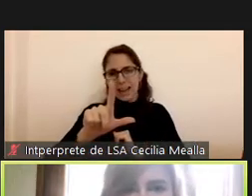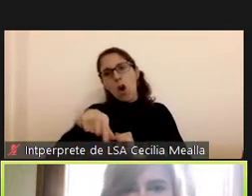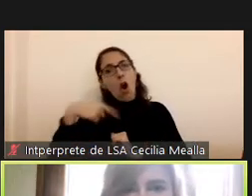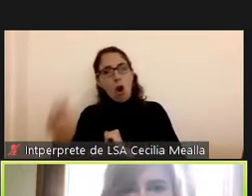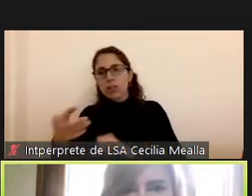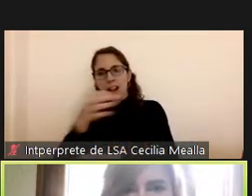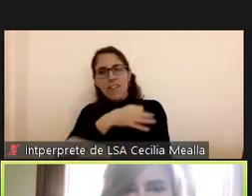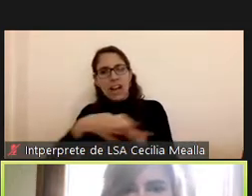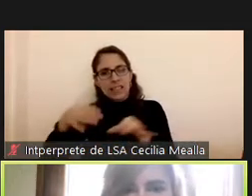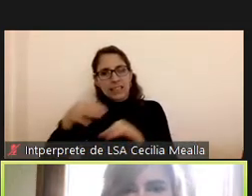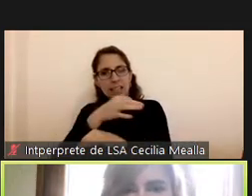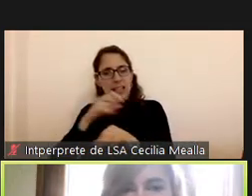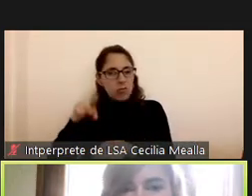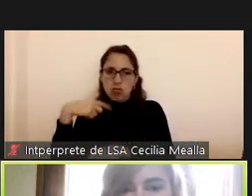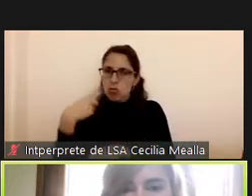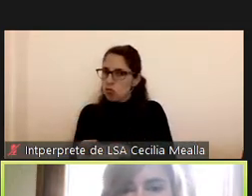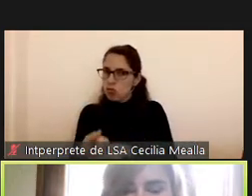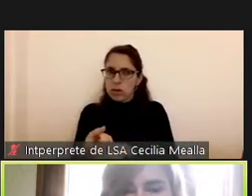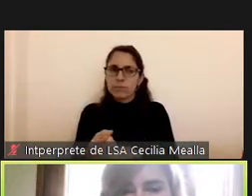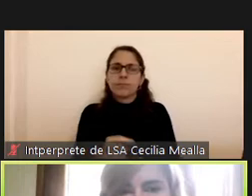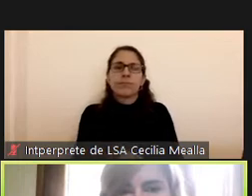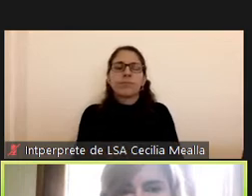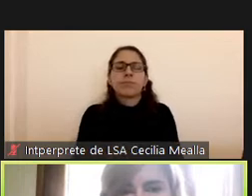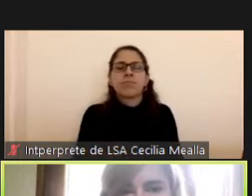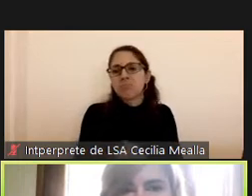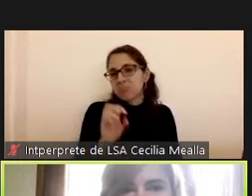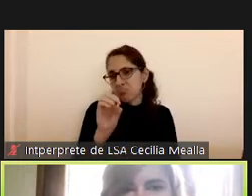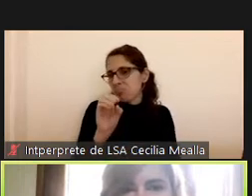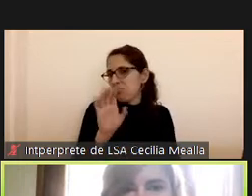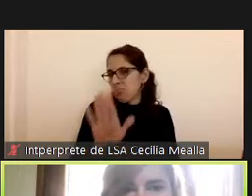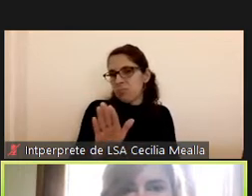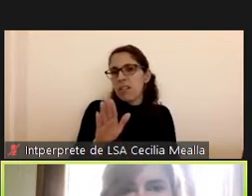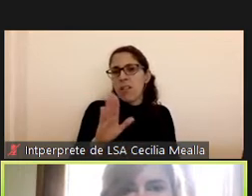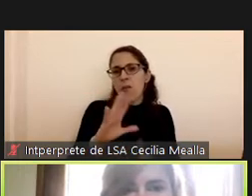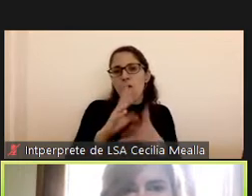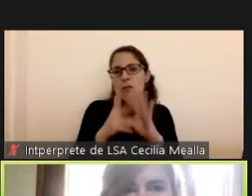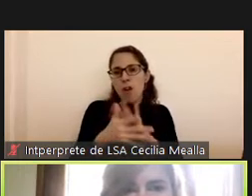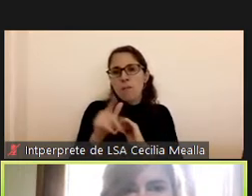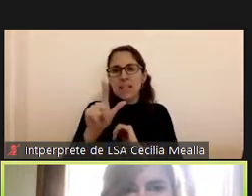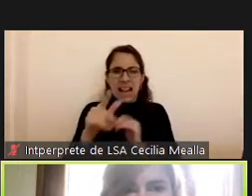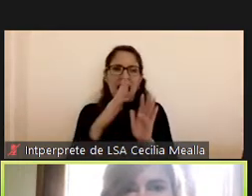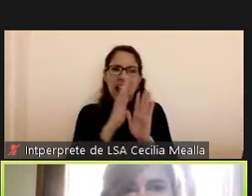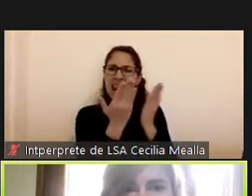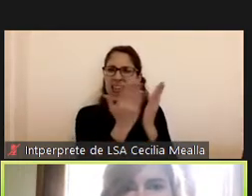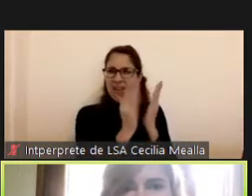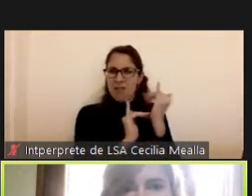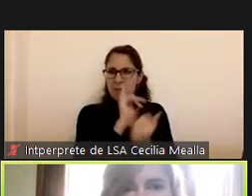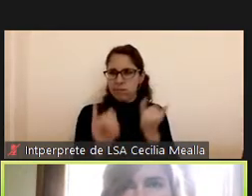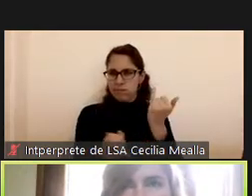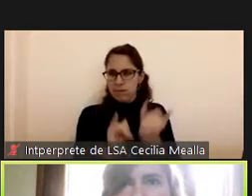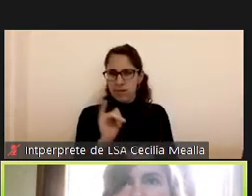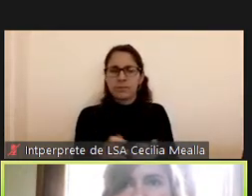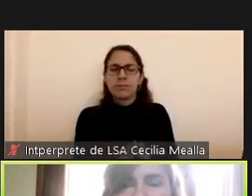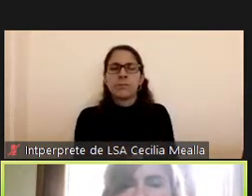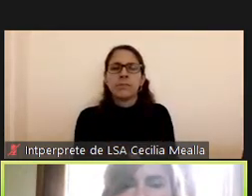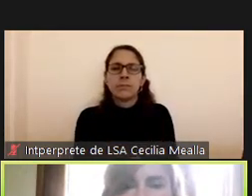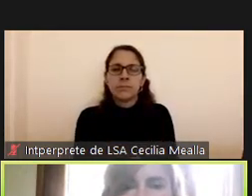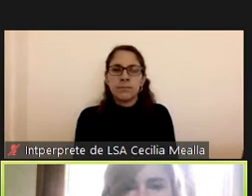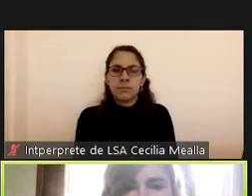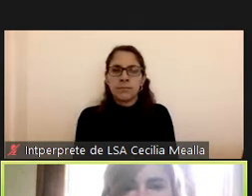estar con este nombre y las pueden leer en algún libro, ¿sí? Bien.